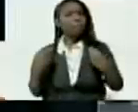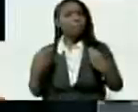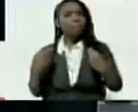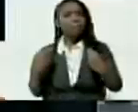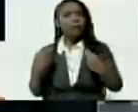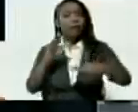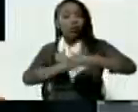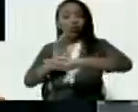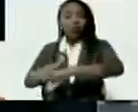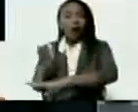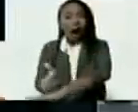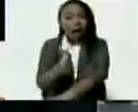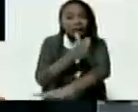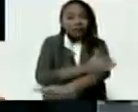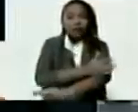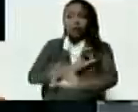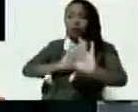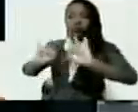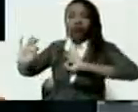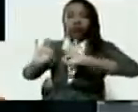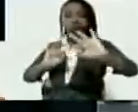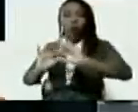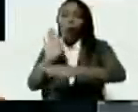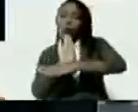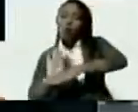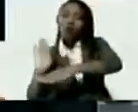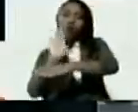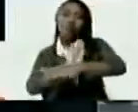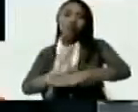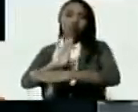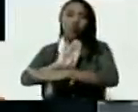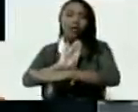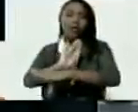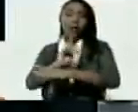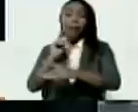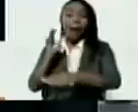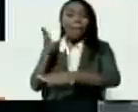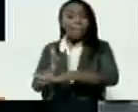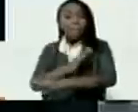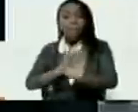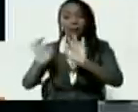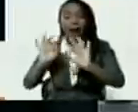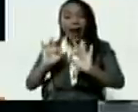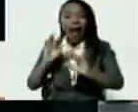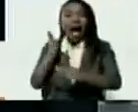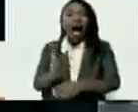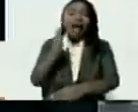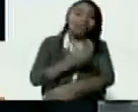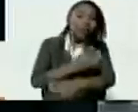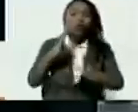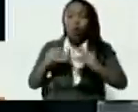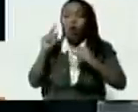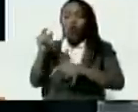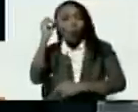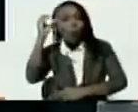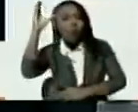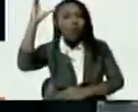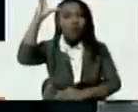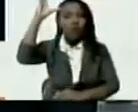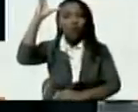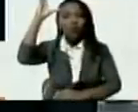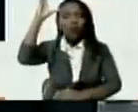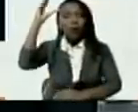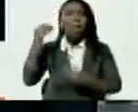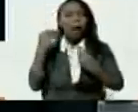la prevención, para la protección y para prepararlo plenamente en todas sus capacidades